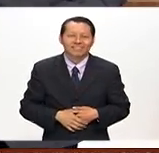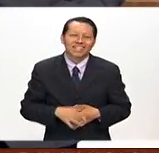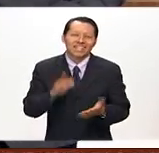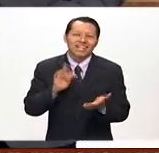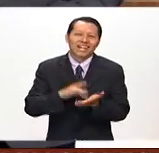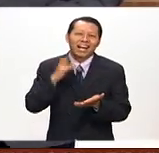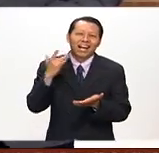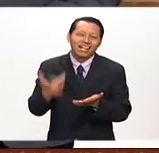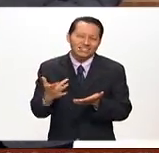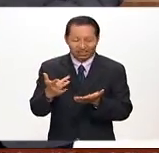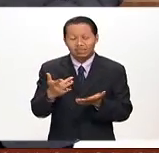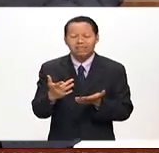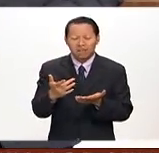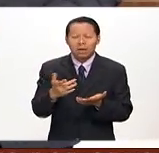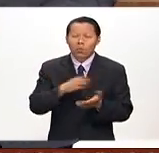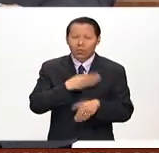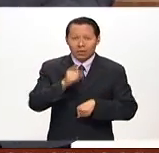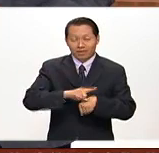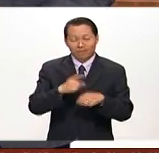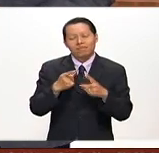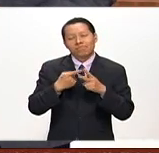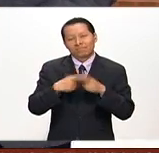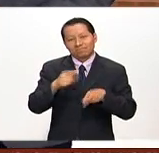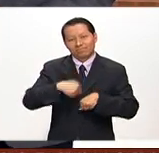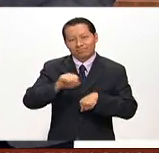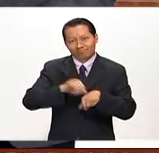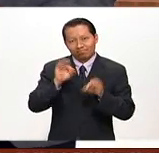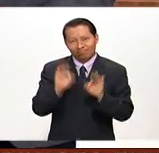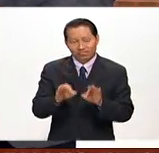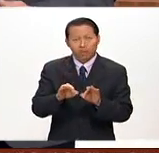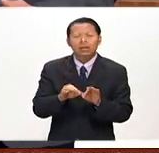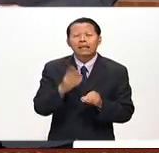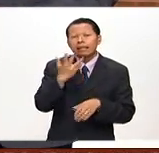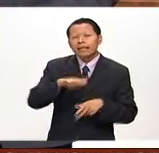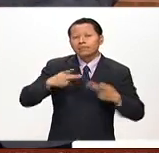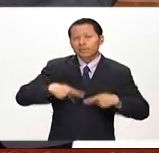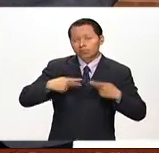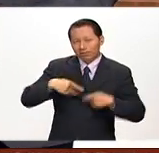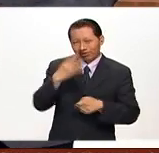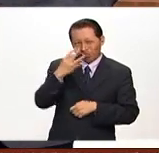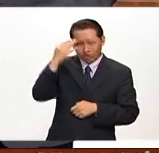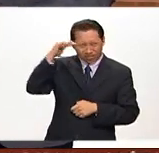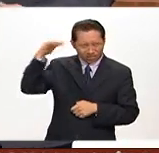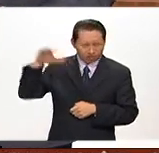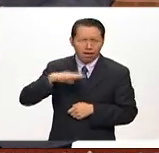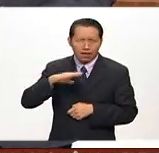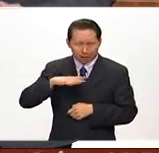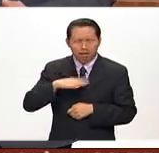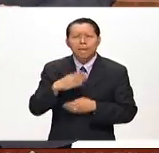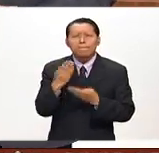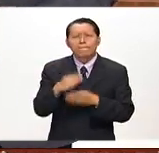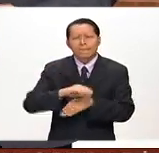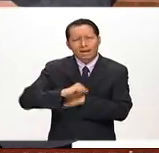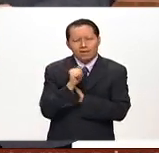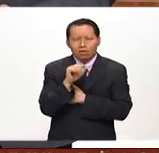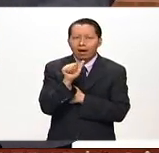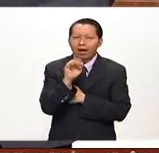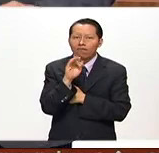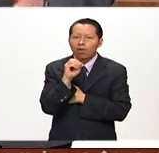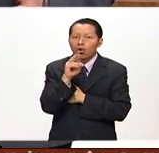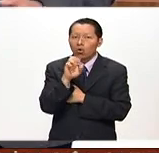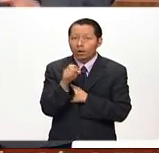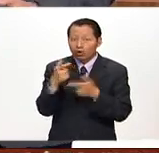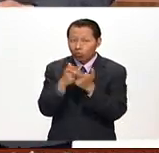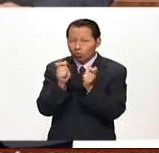Gracias. Excelente inicio de semana a todos. 4 de cada 10 adultos en México tienen cuenta de ahorro para el retiro o Afore. Si usted está en ese